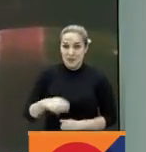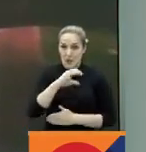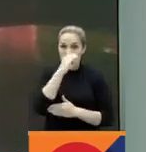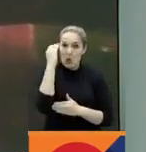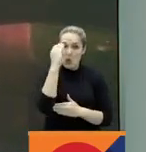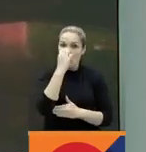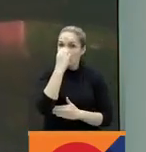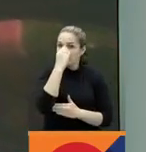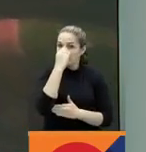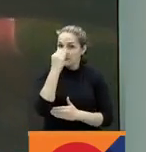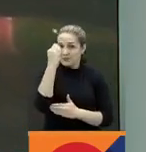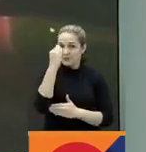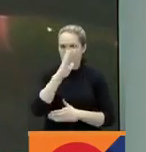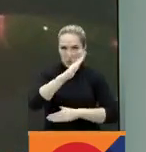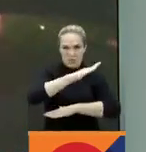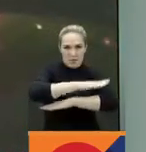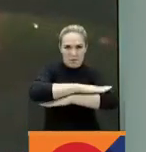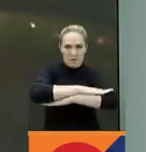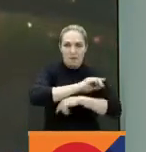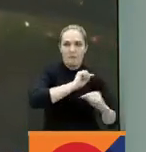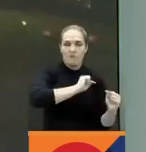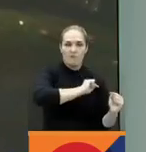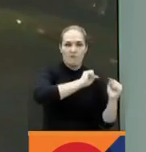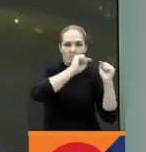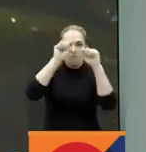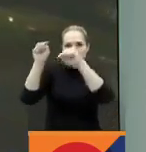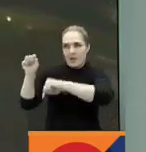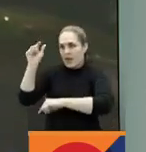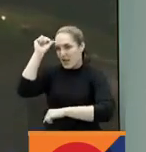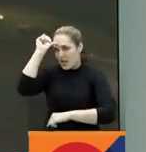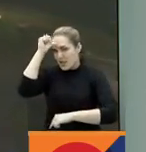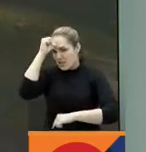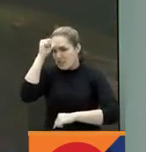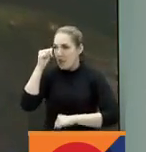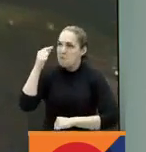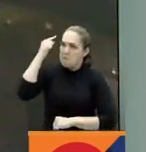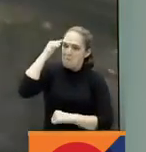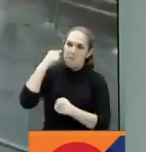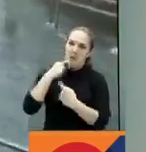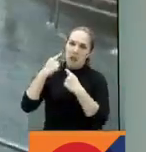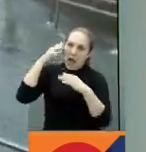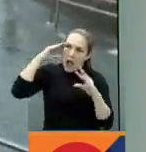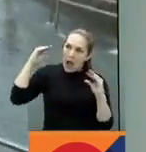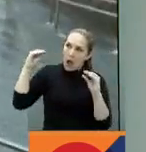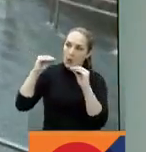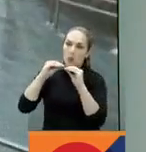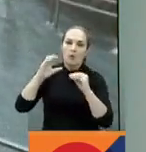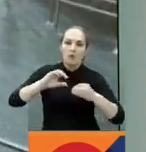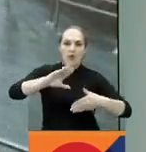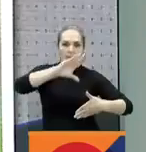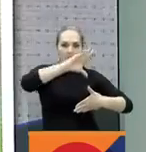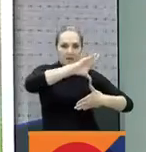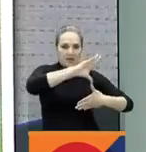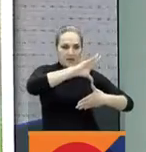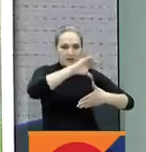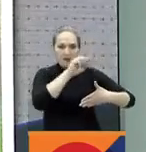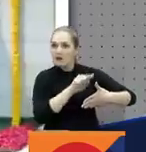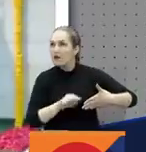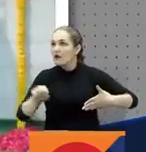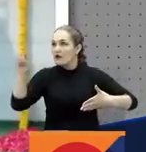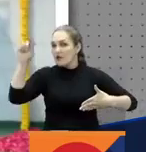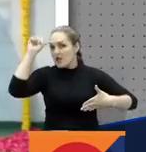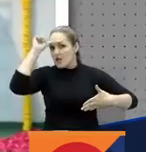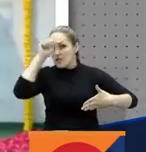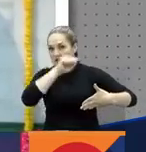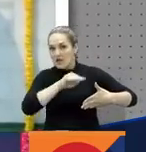Ramírez propuso que Colombia sea el puerto de entrada de ese país asiático en América Latina, teniendo en cuenta la relación comercial de 2,7